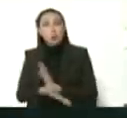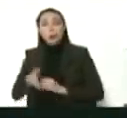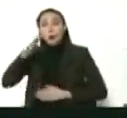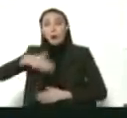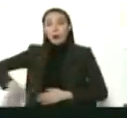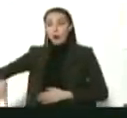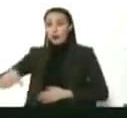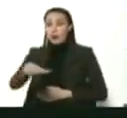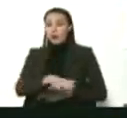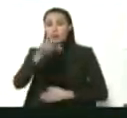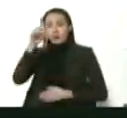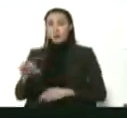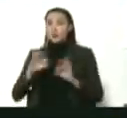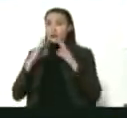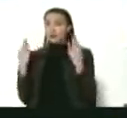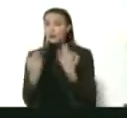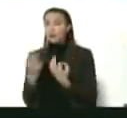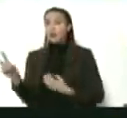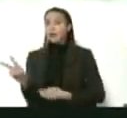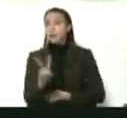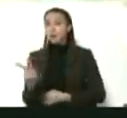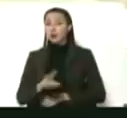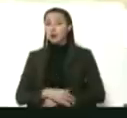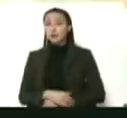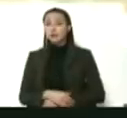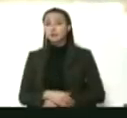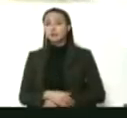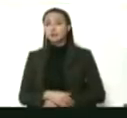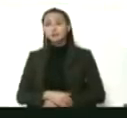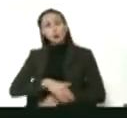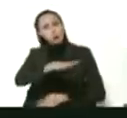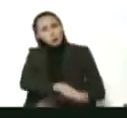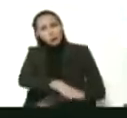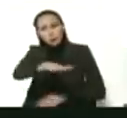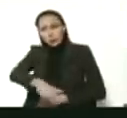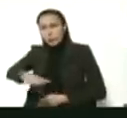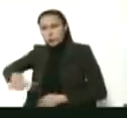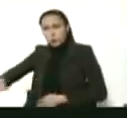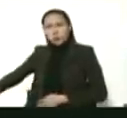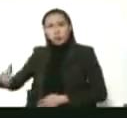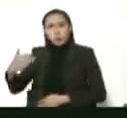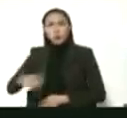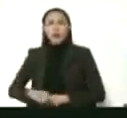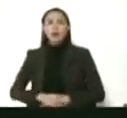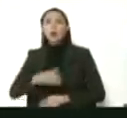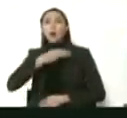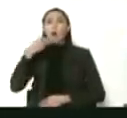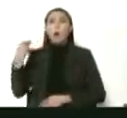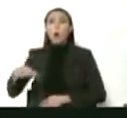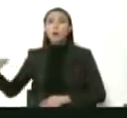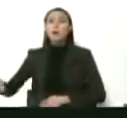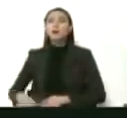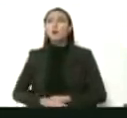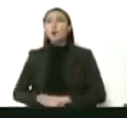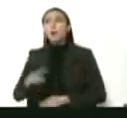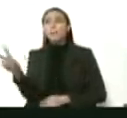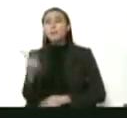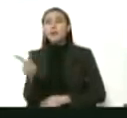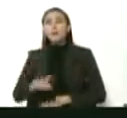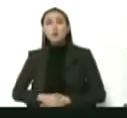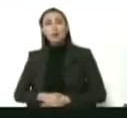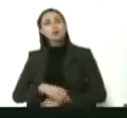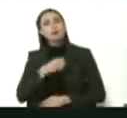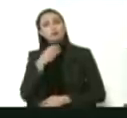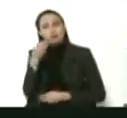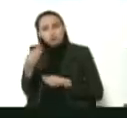Venezuela, sobre todo la familia venezolana, los niños y niñas de Venezuela, la juventud venezolana, pueda